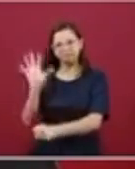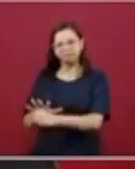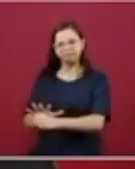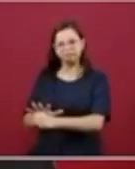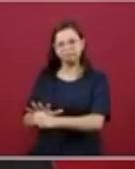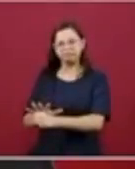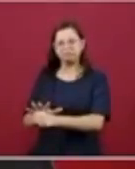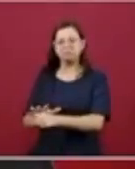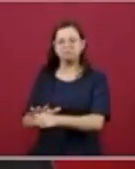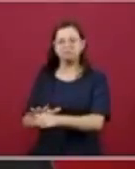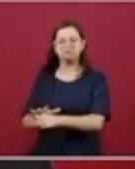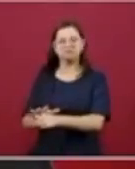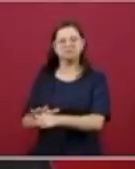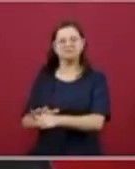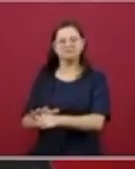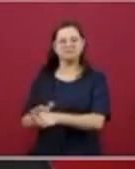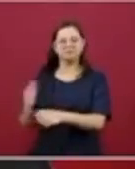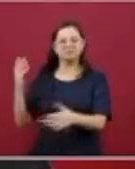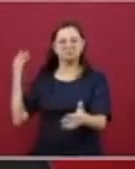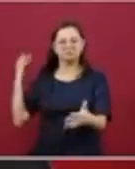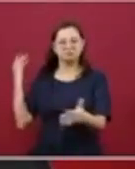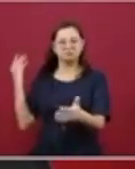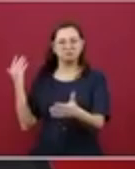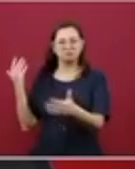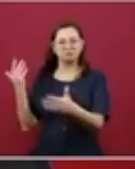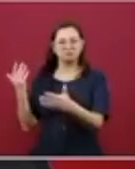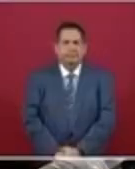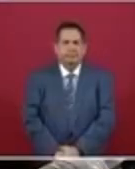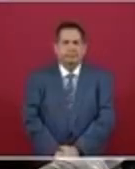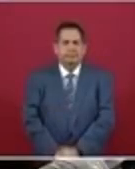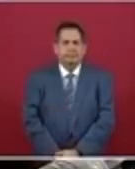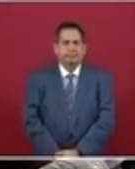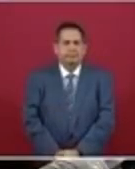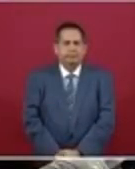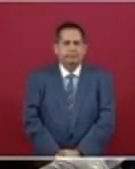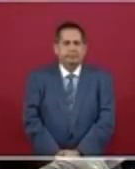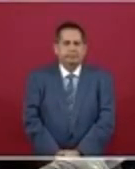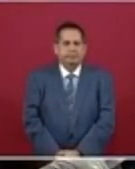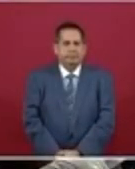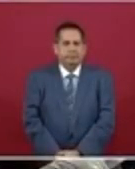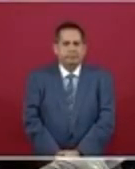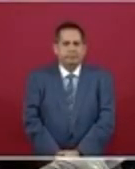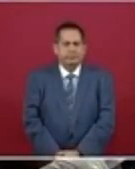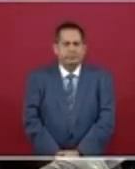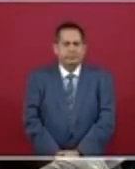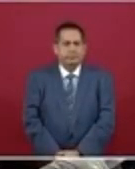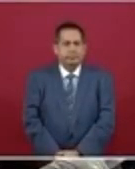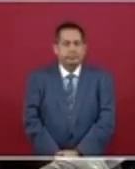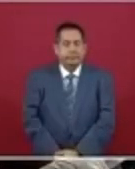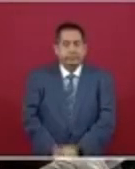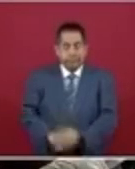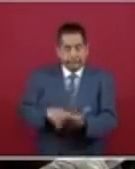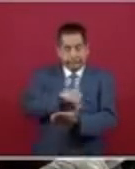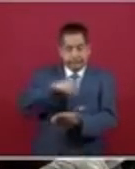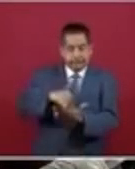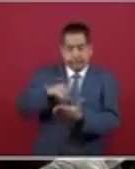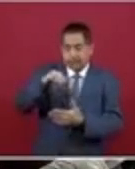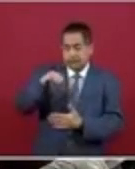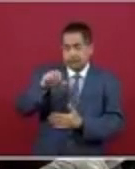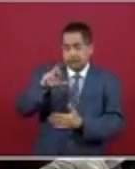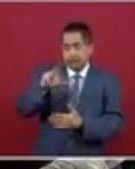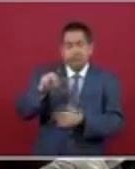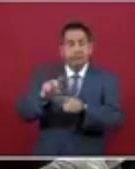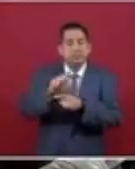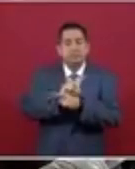a lo largo de más de un siglo. El mandatario indicó que 200 presos serán liberados y alrededor de